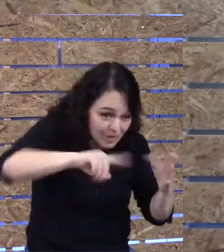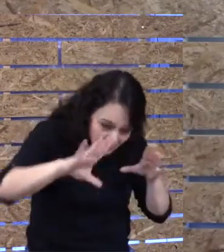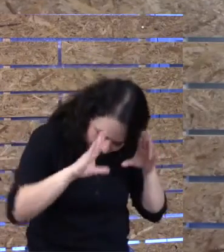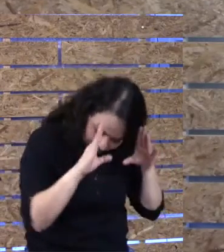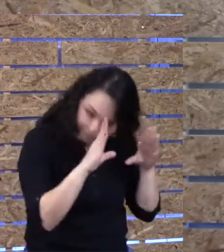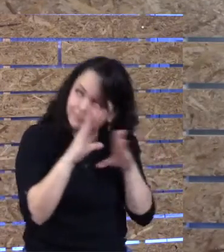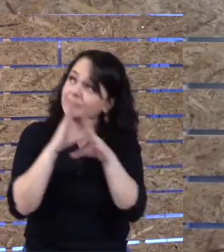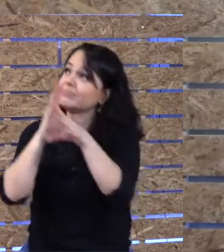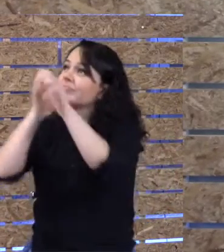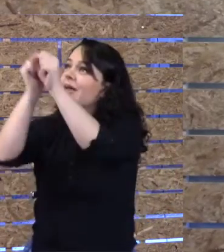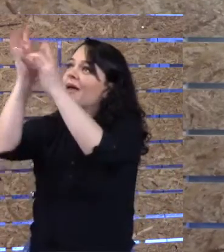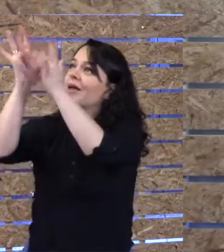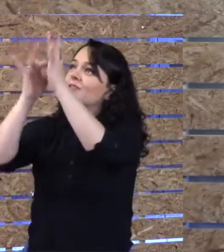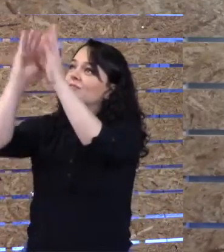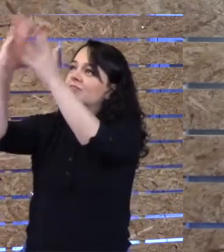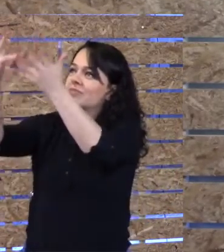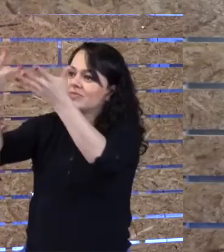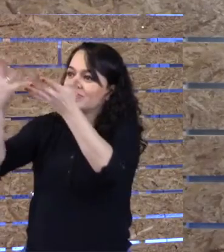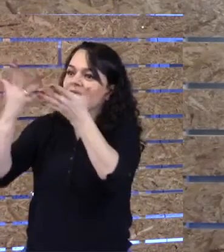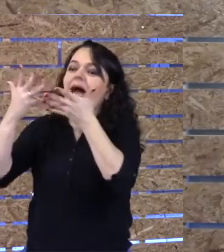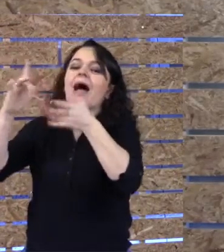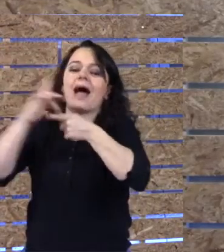en arrepentimiento y fe.